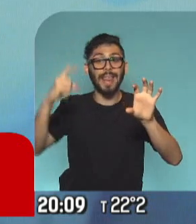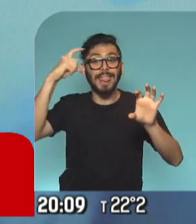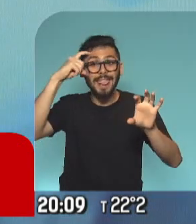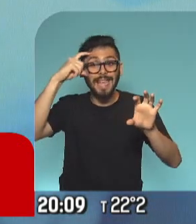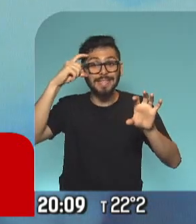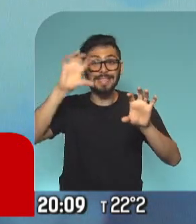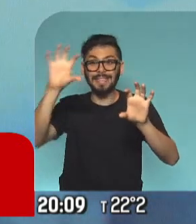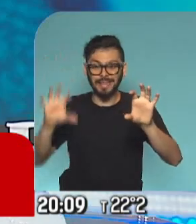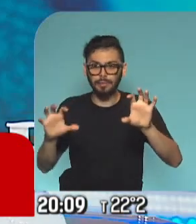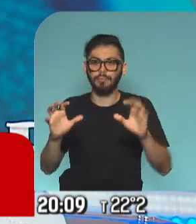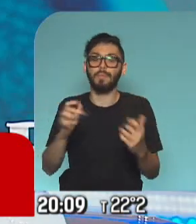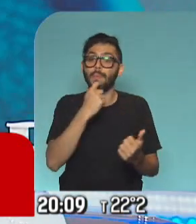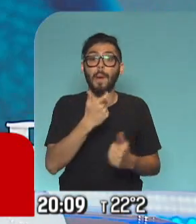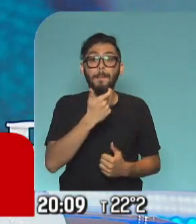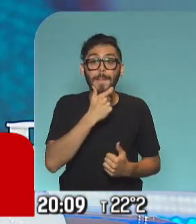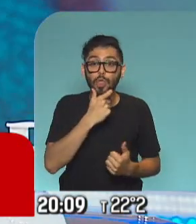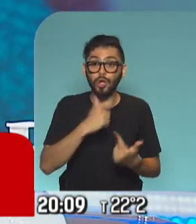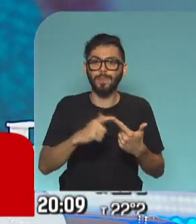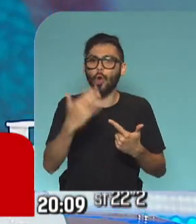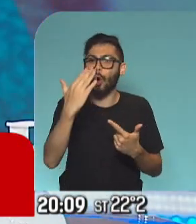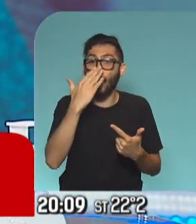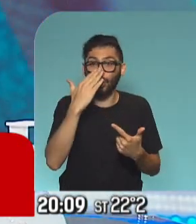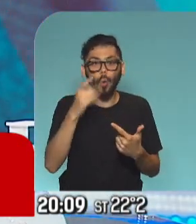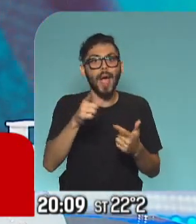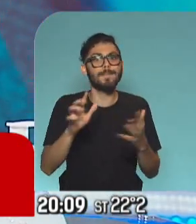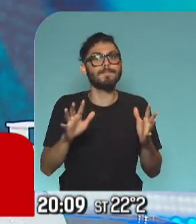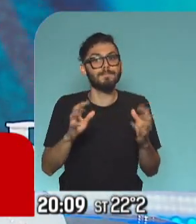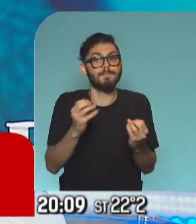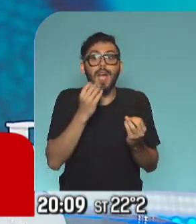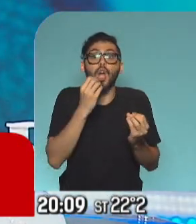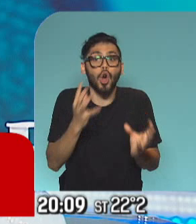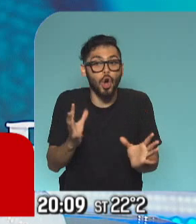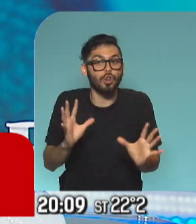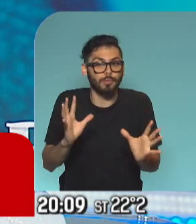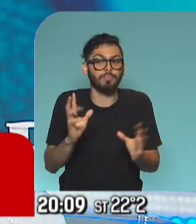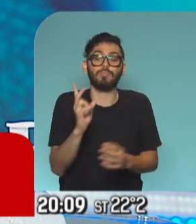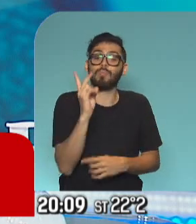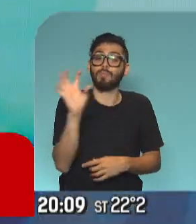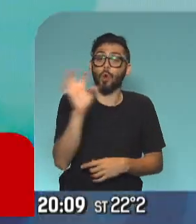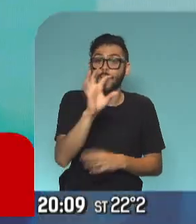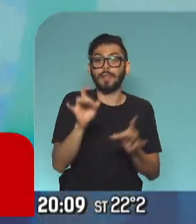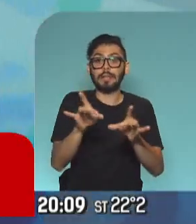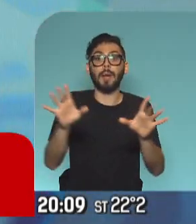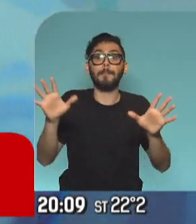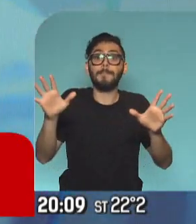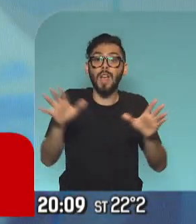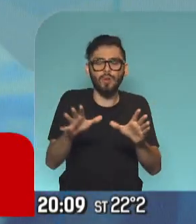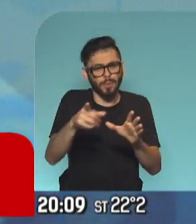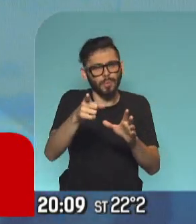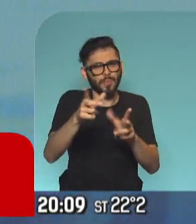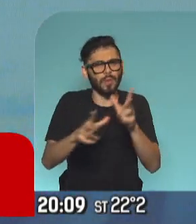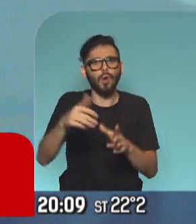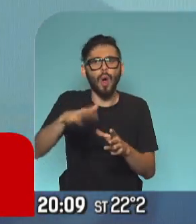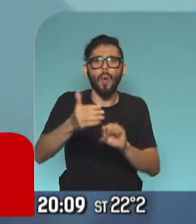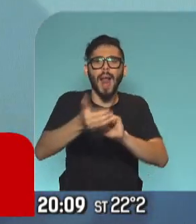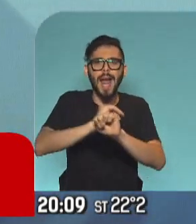y Córdoba. Ajá, dijo que está más resuelta la situación. 2 provincias con disminución de casos, pero contaste vos que va a hablar Horacio